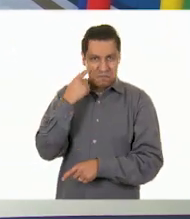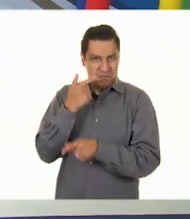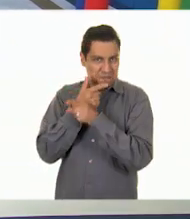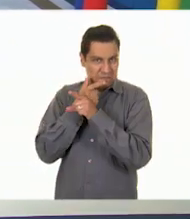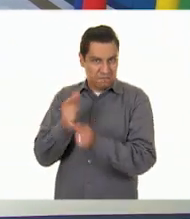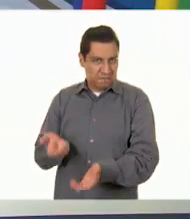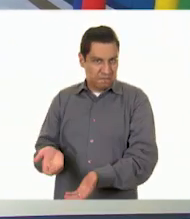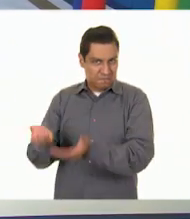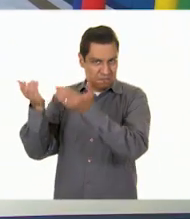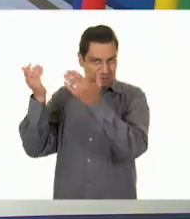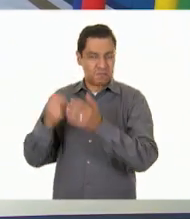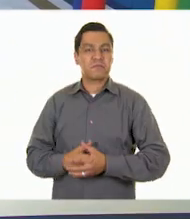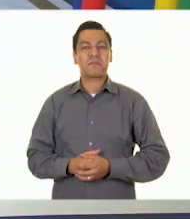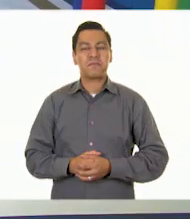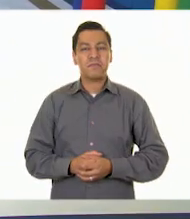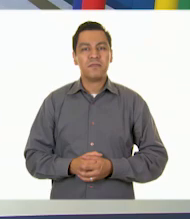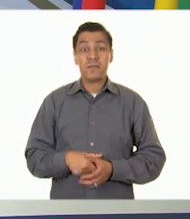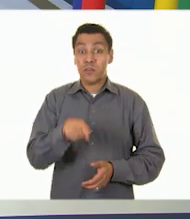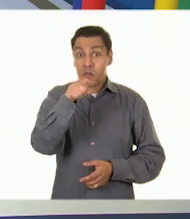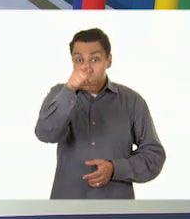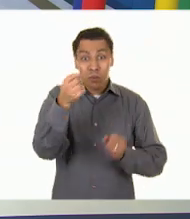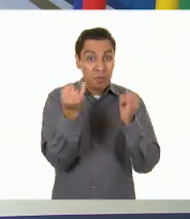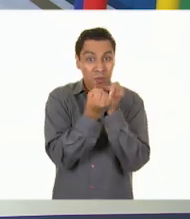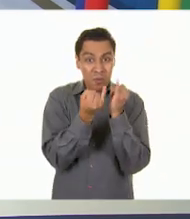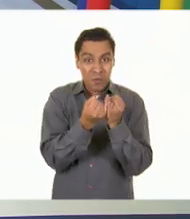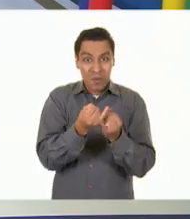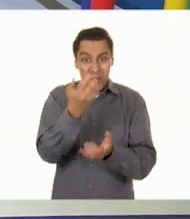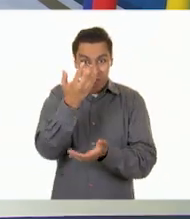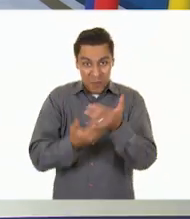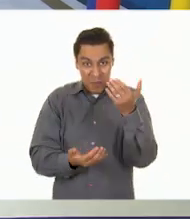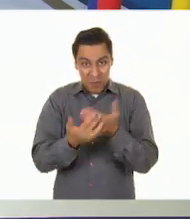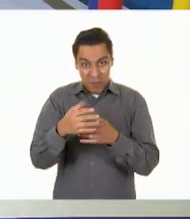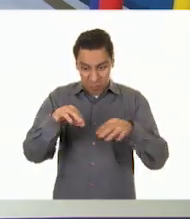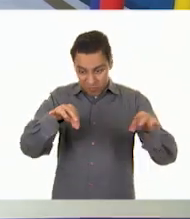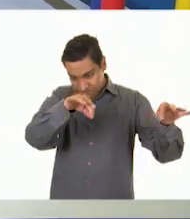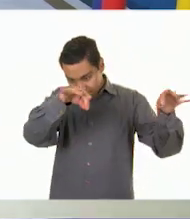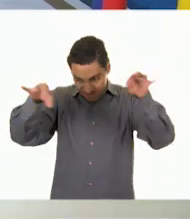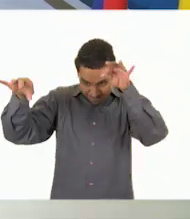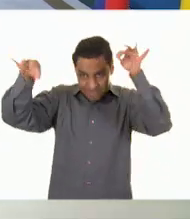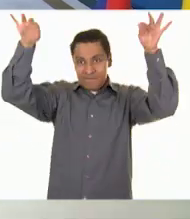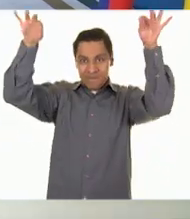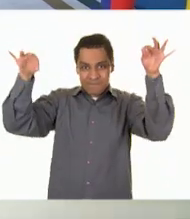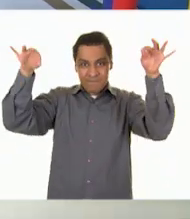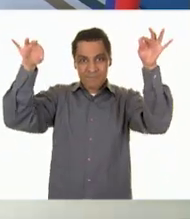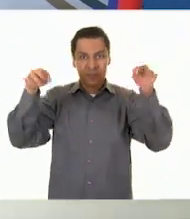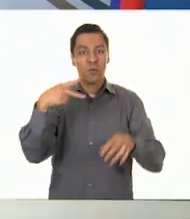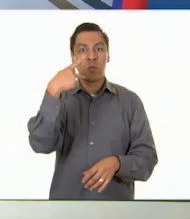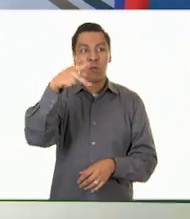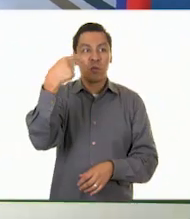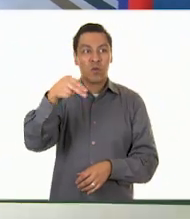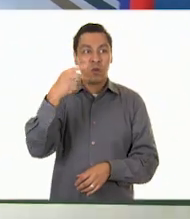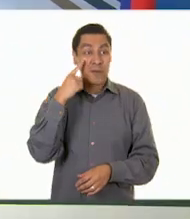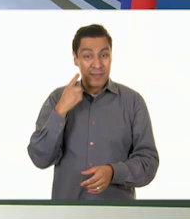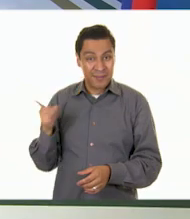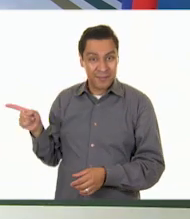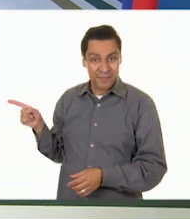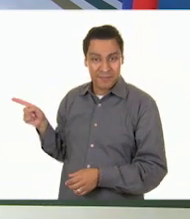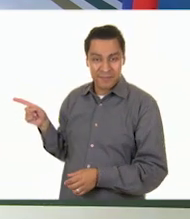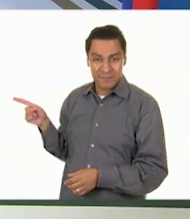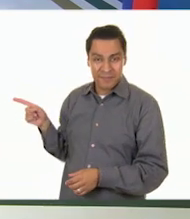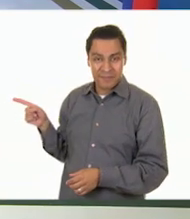mira pongan el nombre del suyo yo ya hice el mío más rapidísimo y